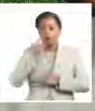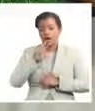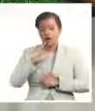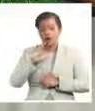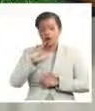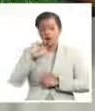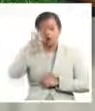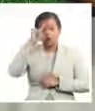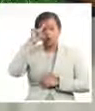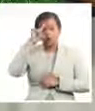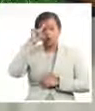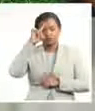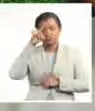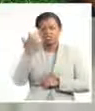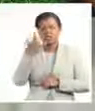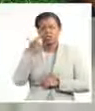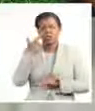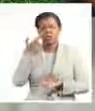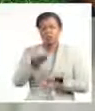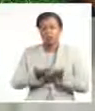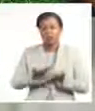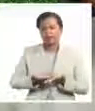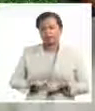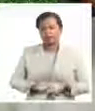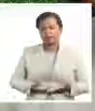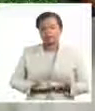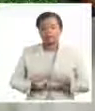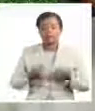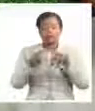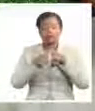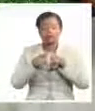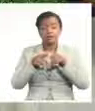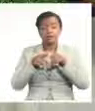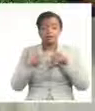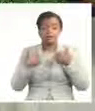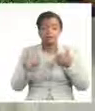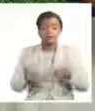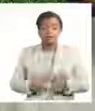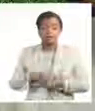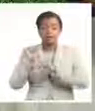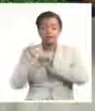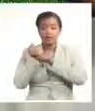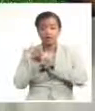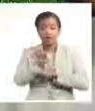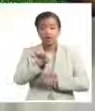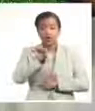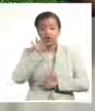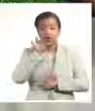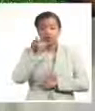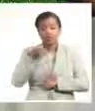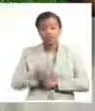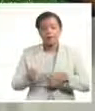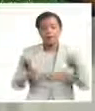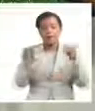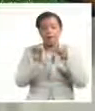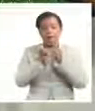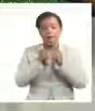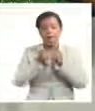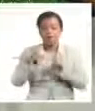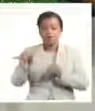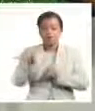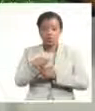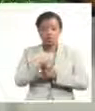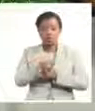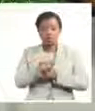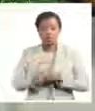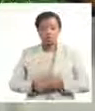ni se sabe quien los propuso pero los eligió la dirección del béisbol para buscar coherencia según acaba de explicar el